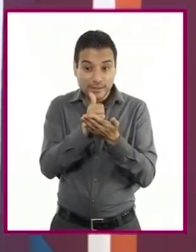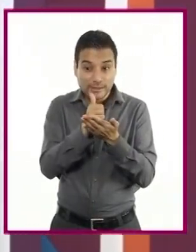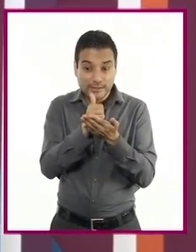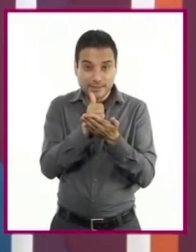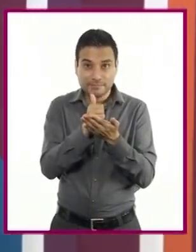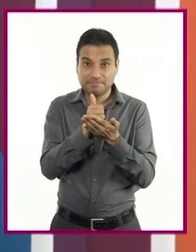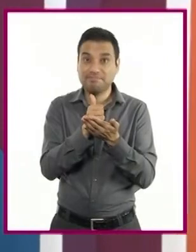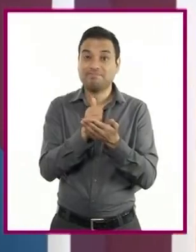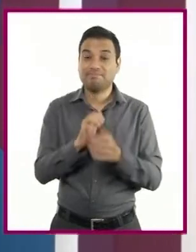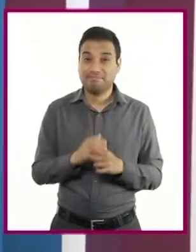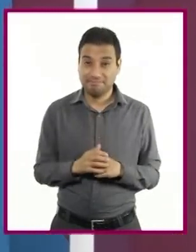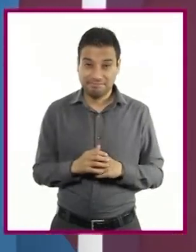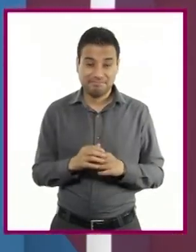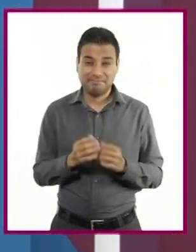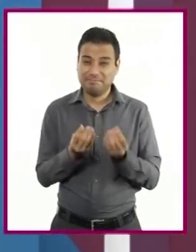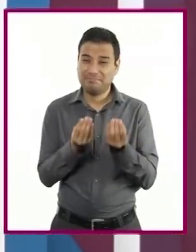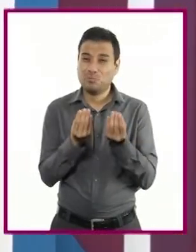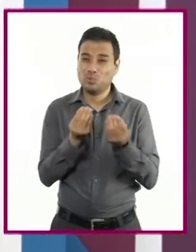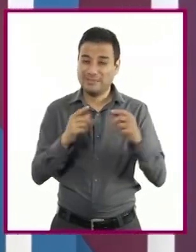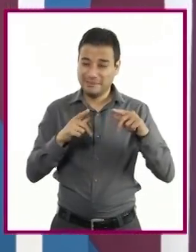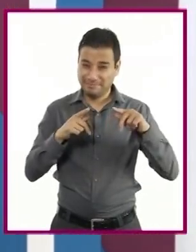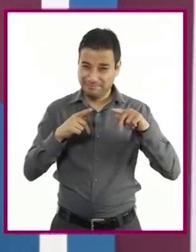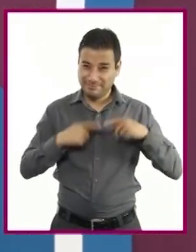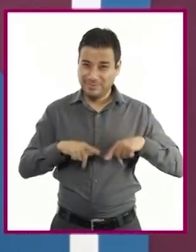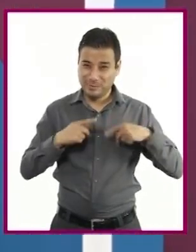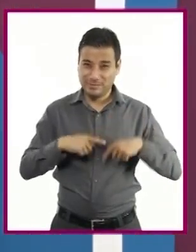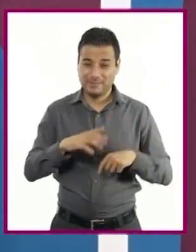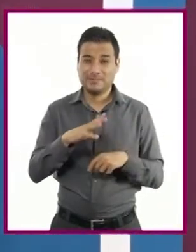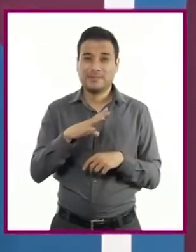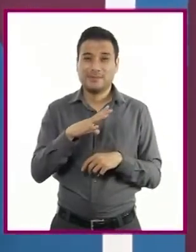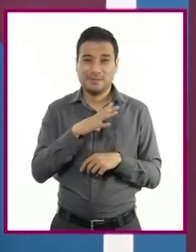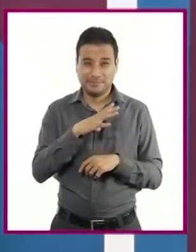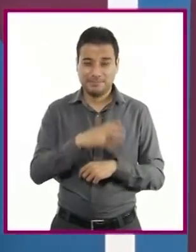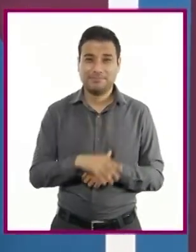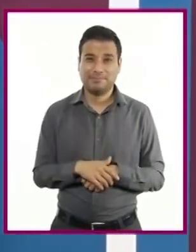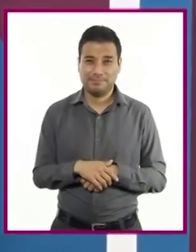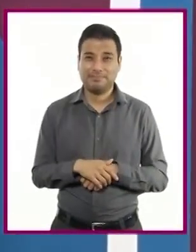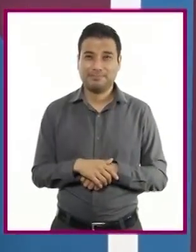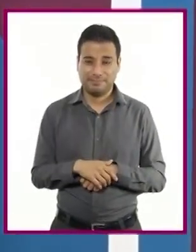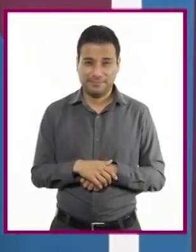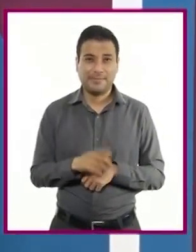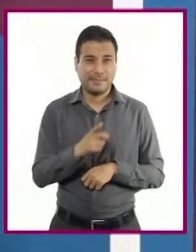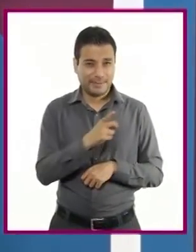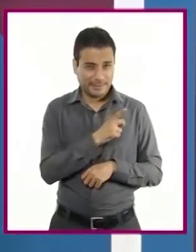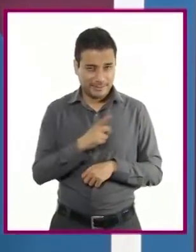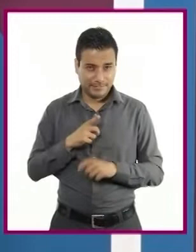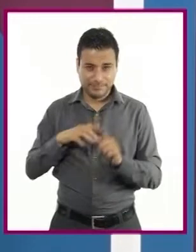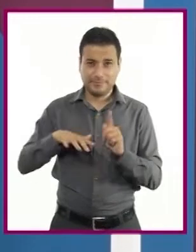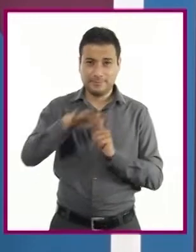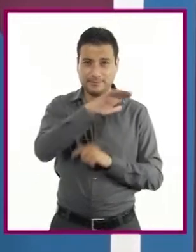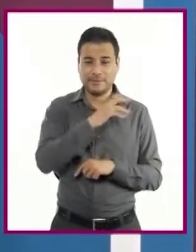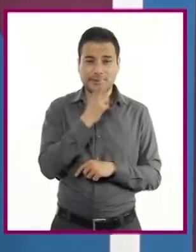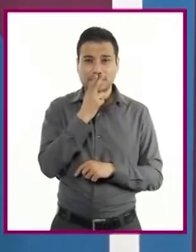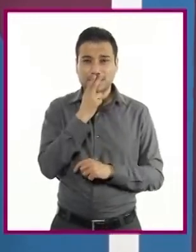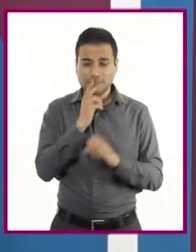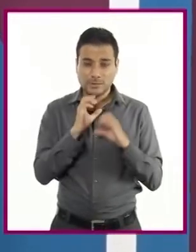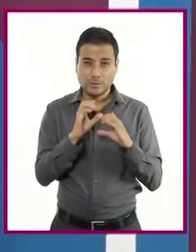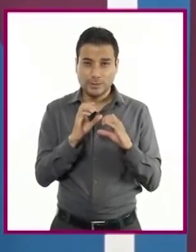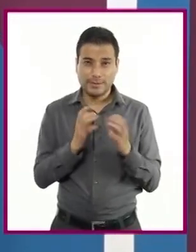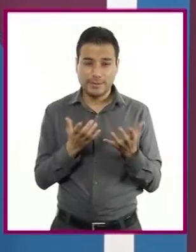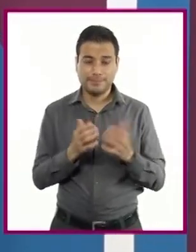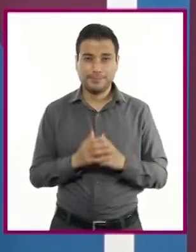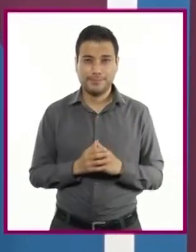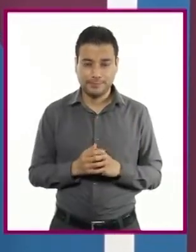son las agrupaciones humanas que mayor impacto pueden llegar a tener en el medio ambiente. De ahí la importancia